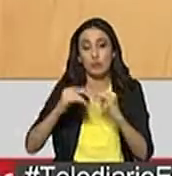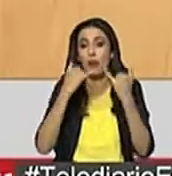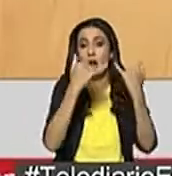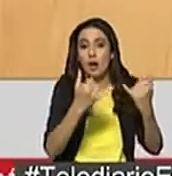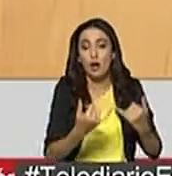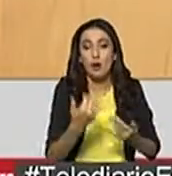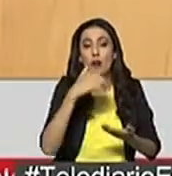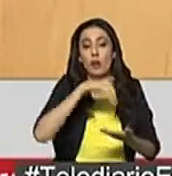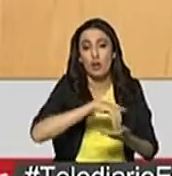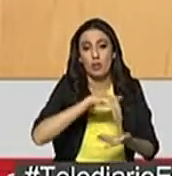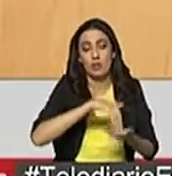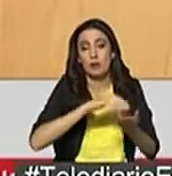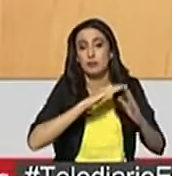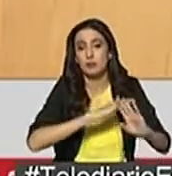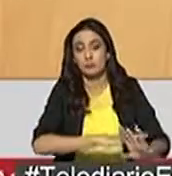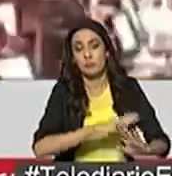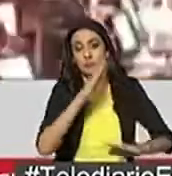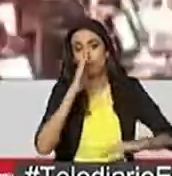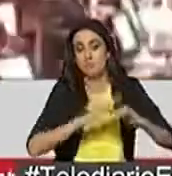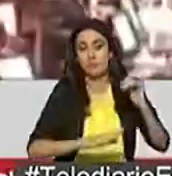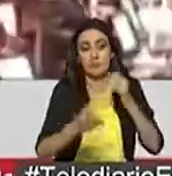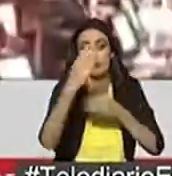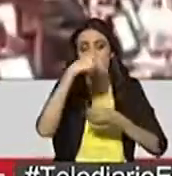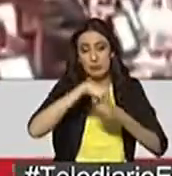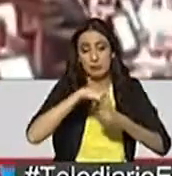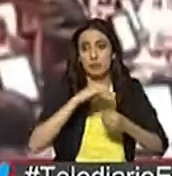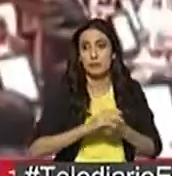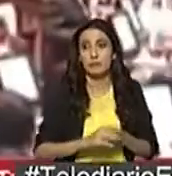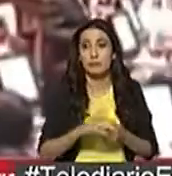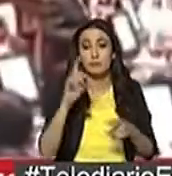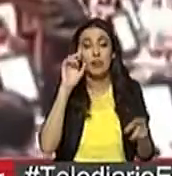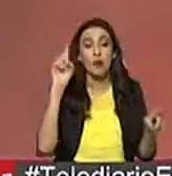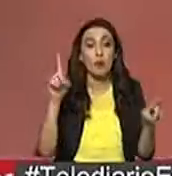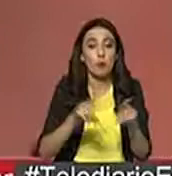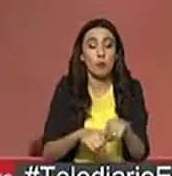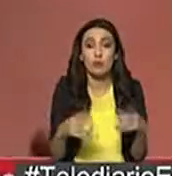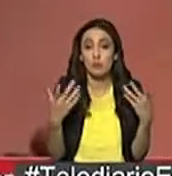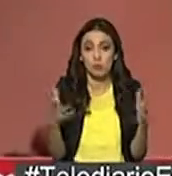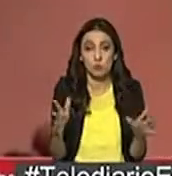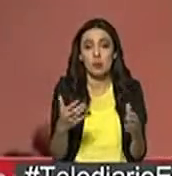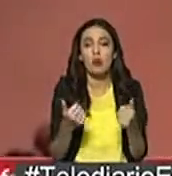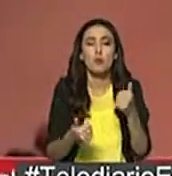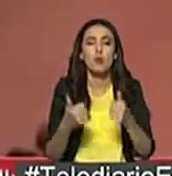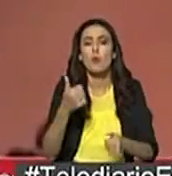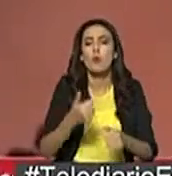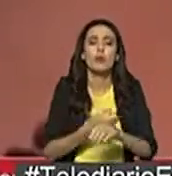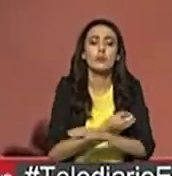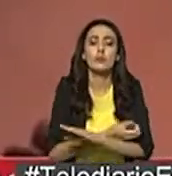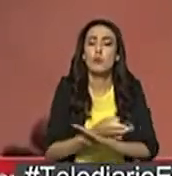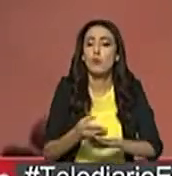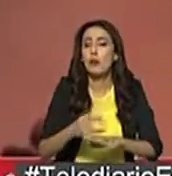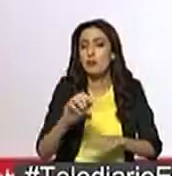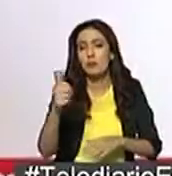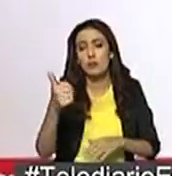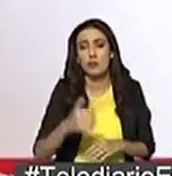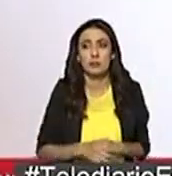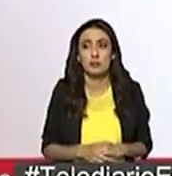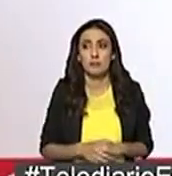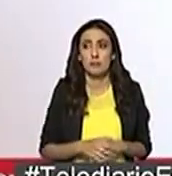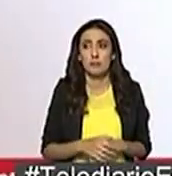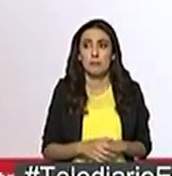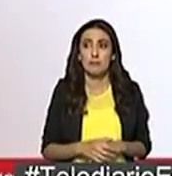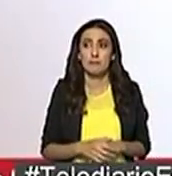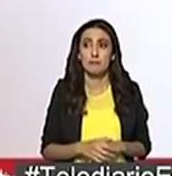momento más ingresos. De no llegar a ningún acuerdo, ¿qué otras opciones podría tener el país? En términos